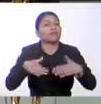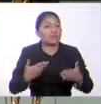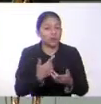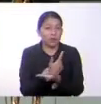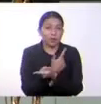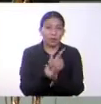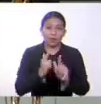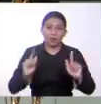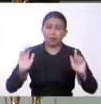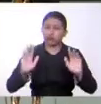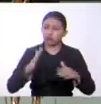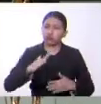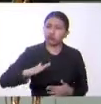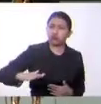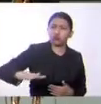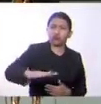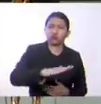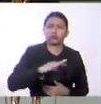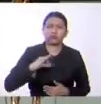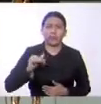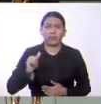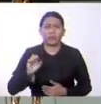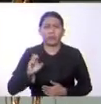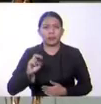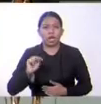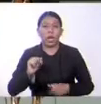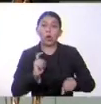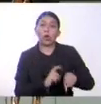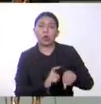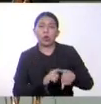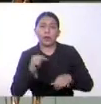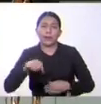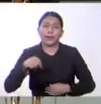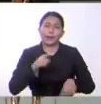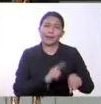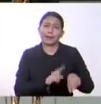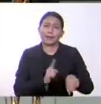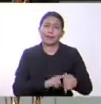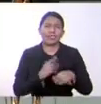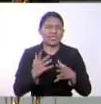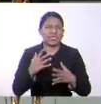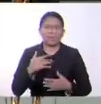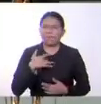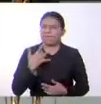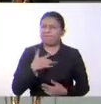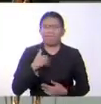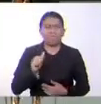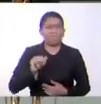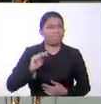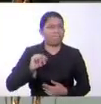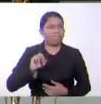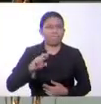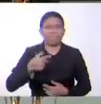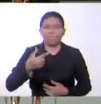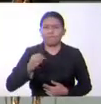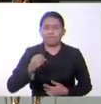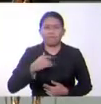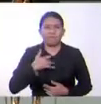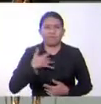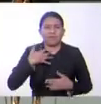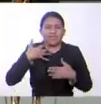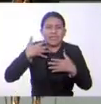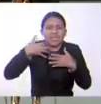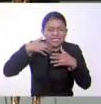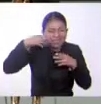su faena. Porque en horas como esta es tan amargo fundirse en la preñez de su